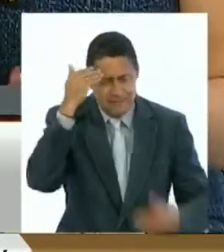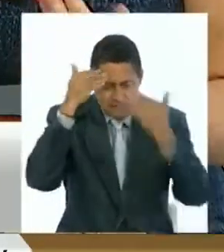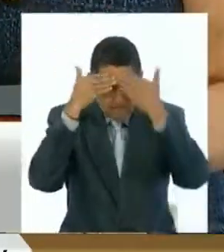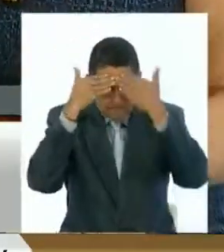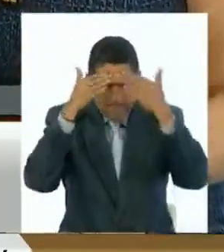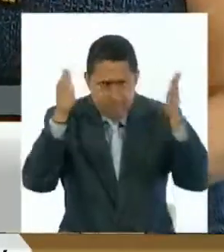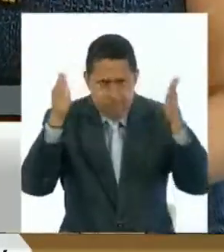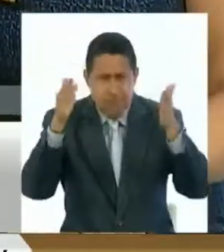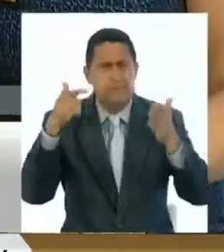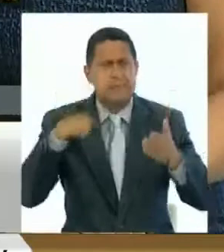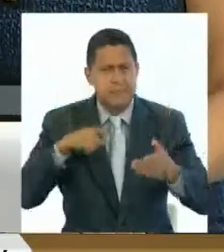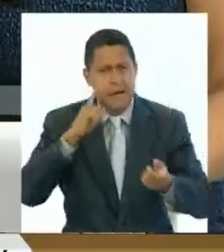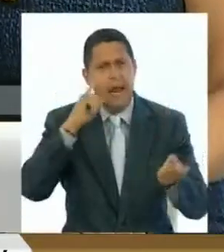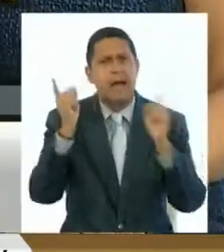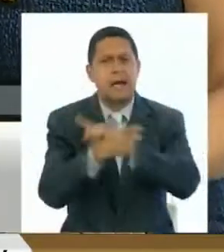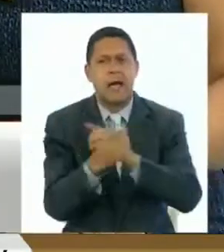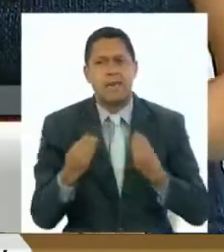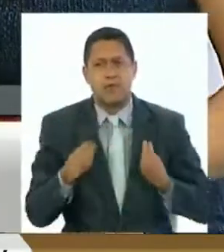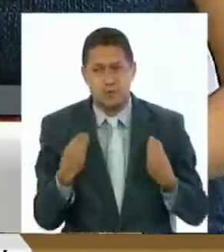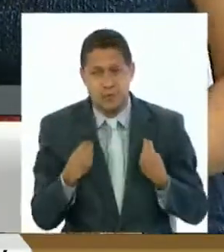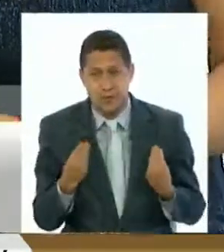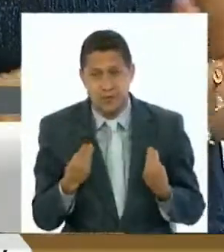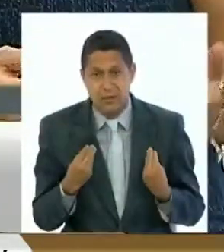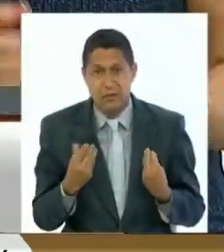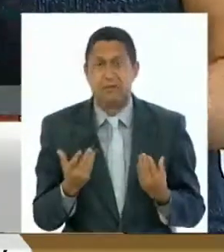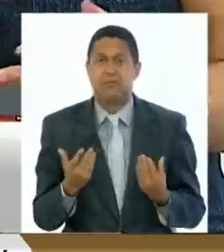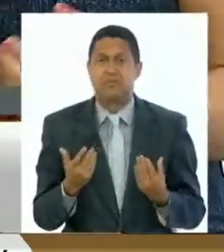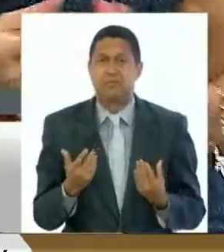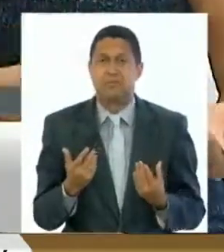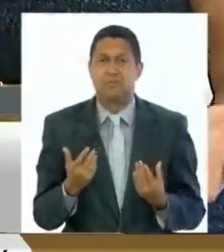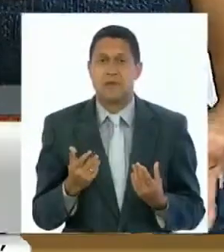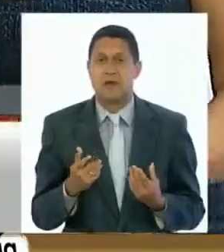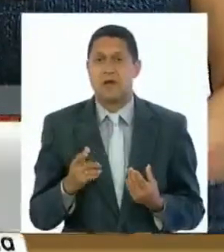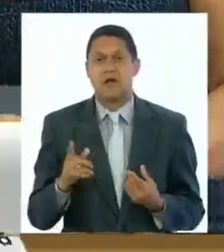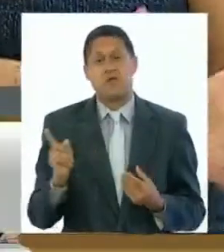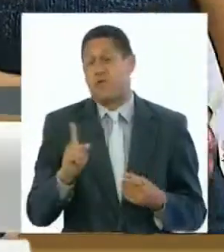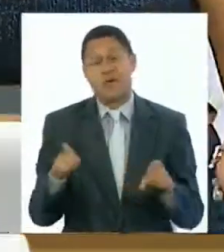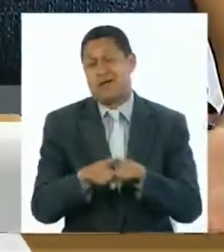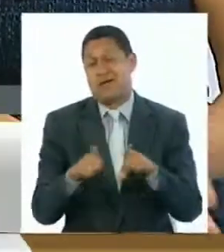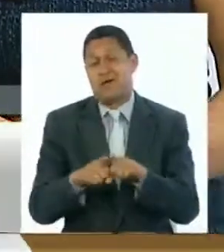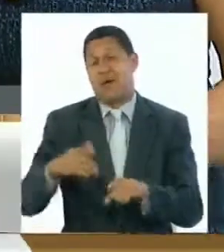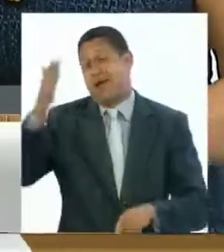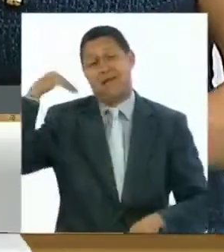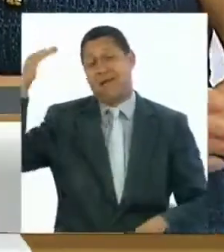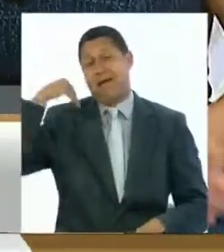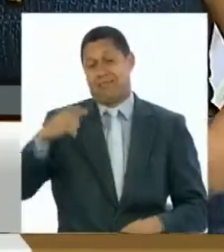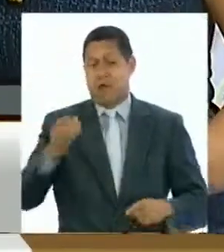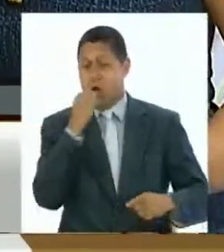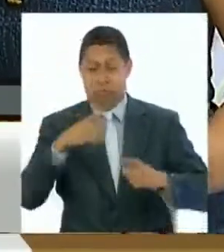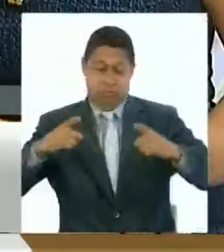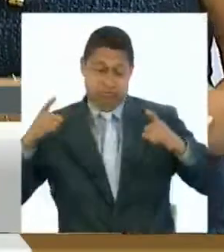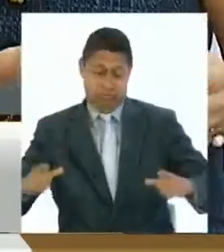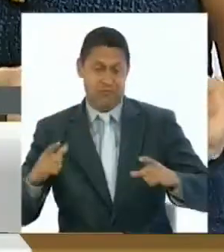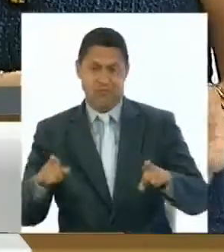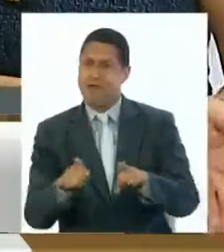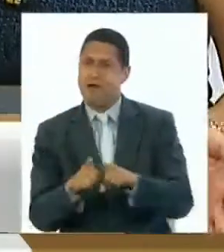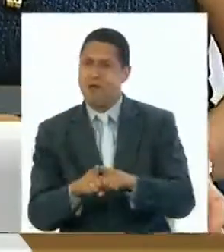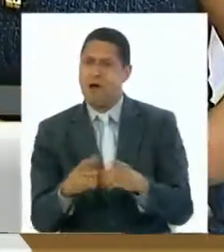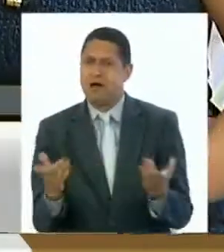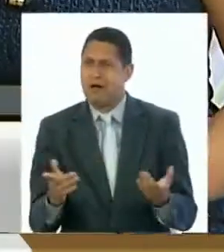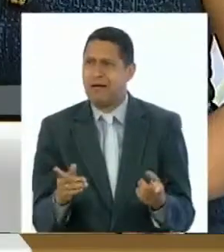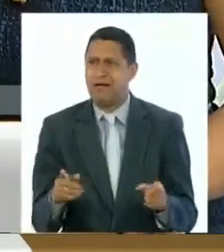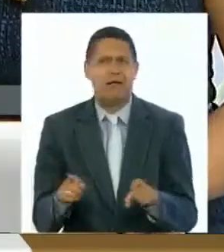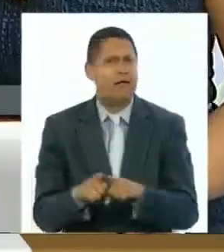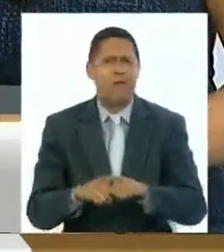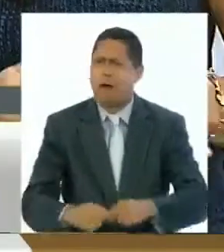de que tiene que hacer cambios en su estilo de vida, que obviamente no va a ser igual a como lo venía haciendo, porque si fuera igual tendría el mismo